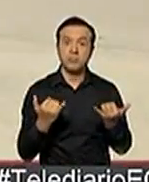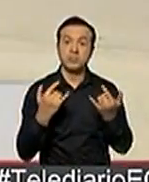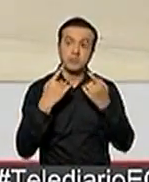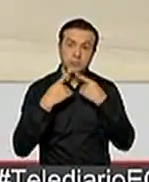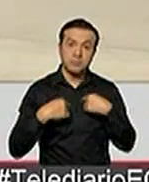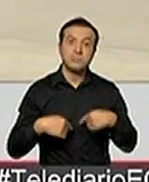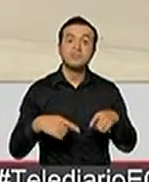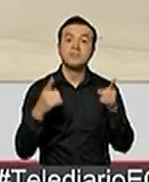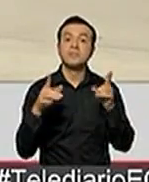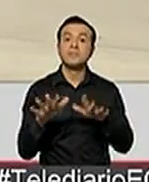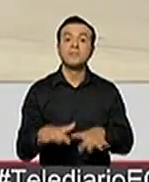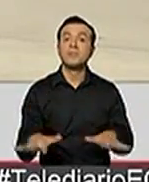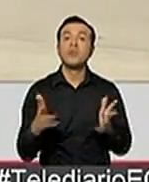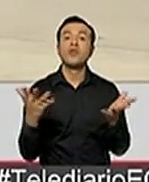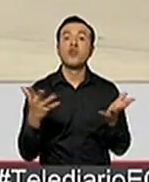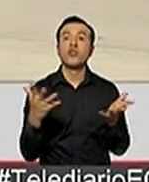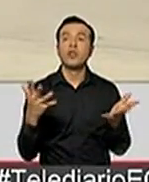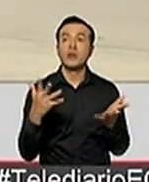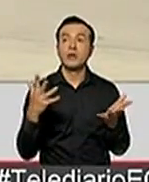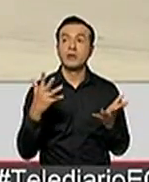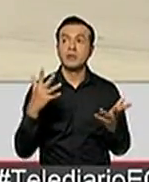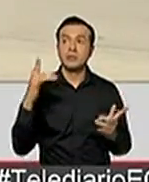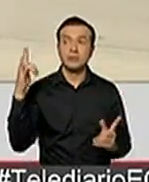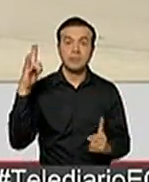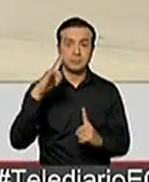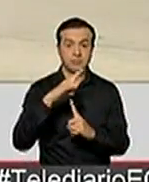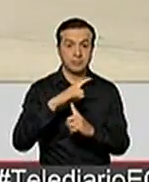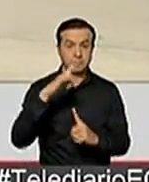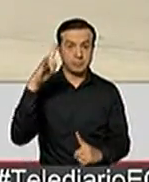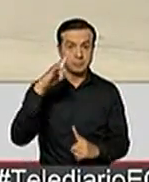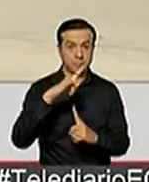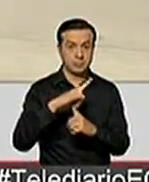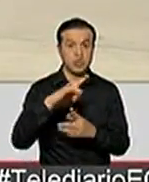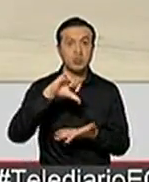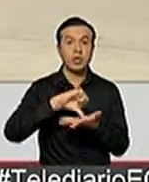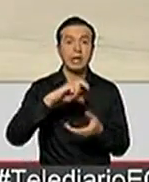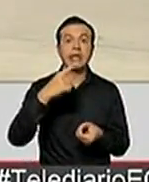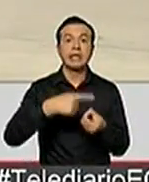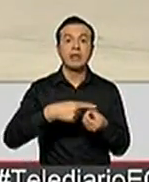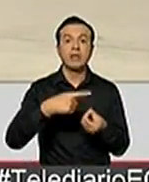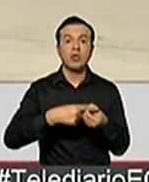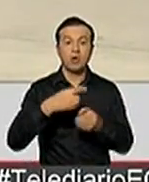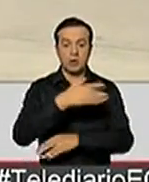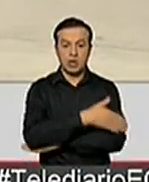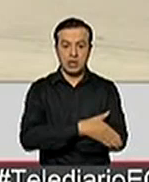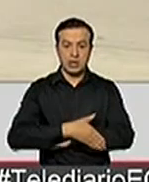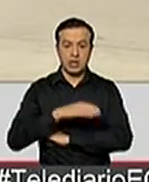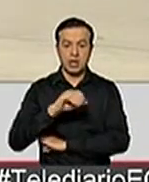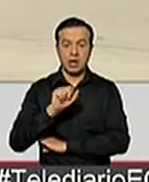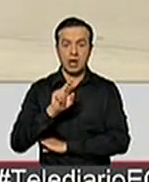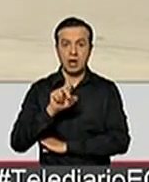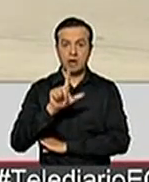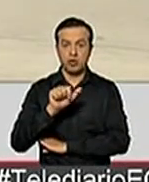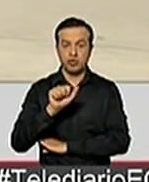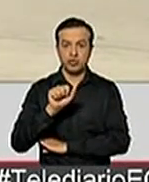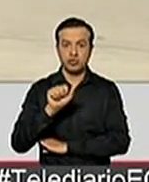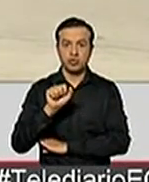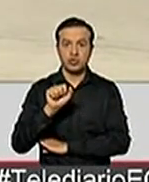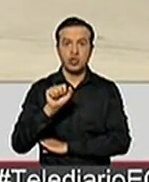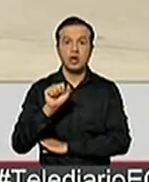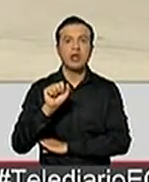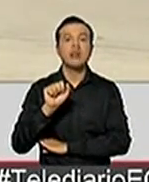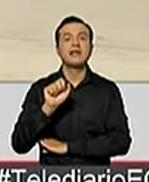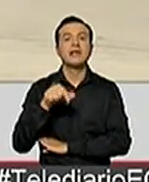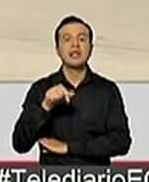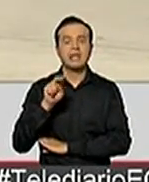señal informativa desde la base aérea en la ciudad de Quito, ubicada en las calles Carlos V y Avenida de la Prensa.